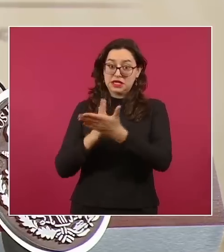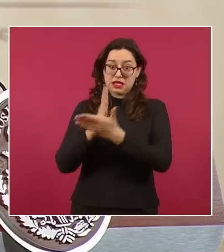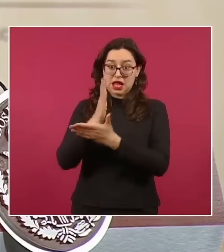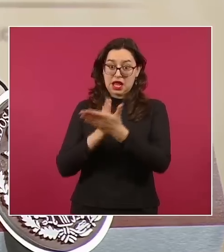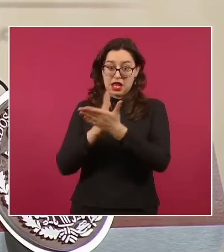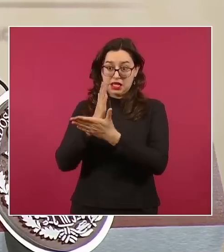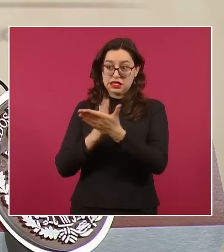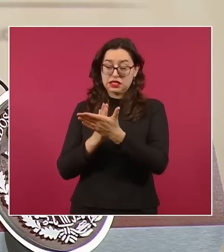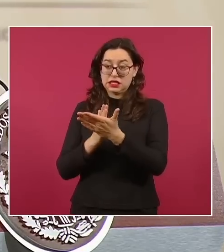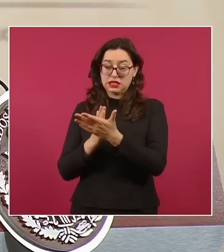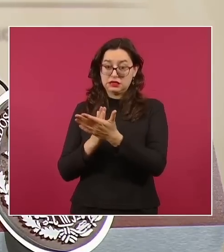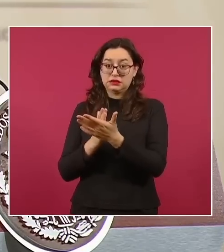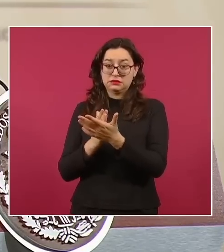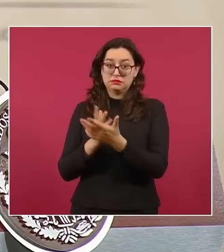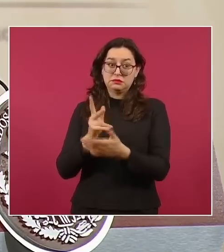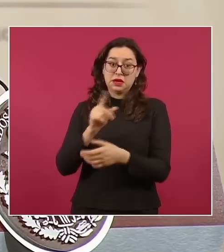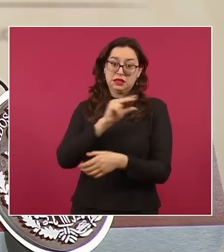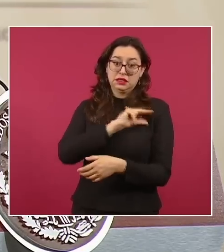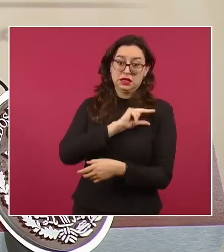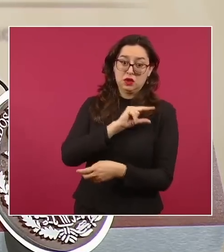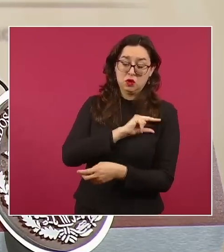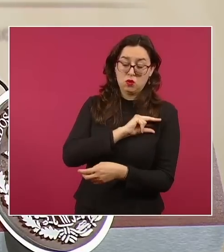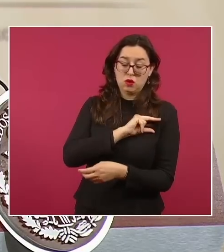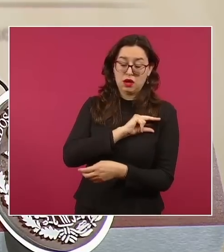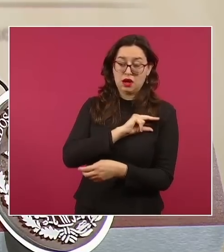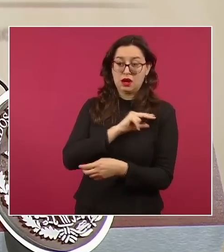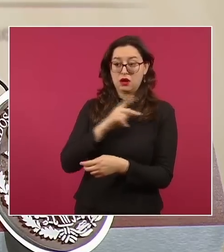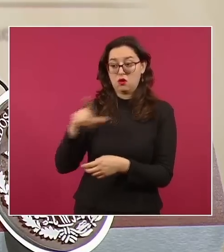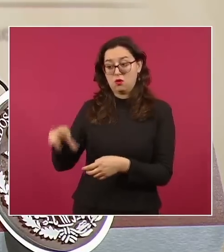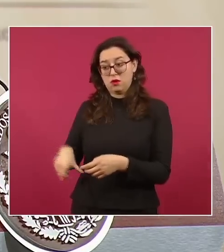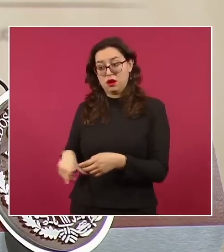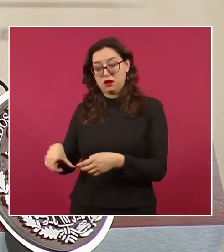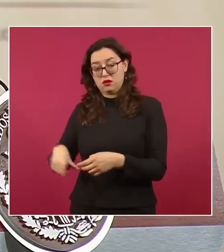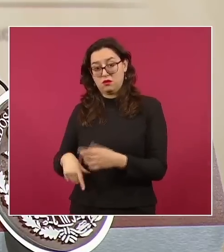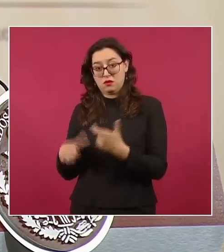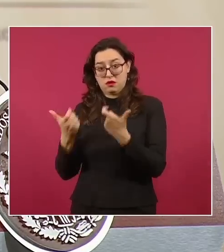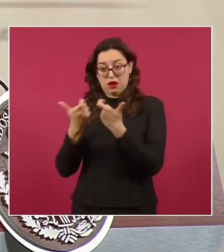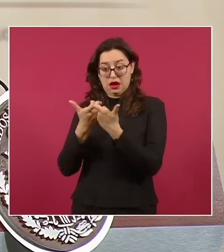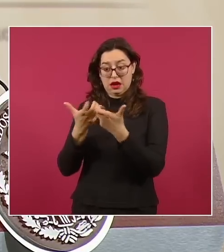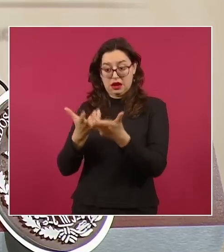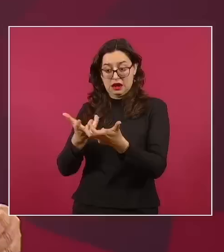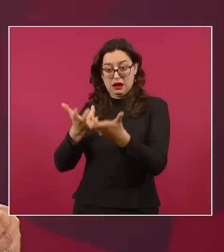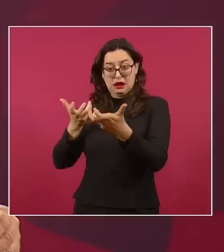y de esos 110 contratos, solo 3